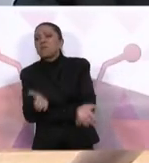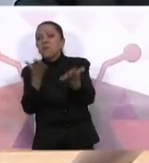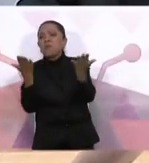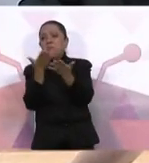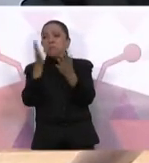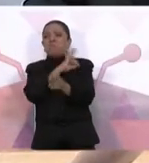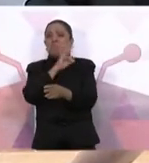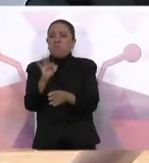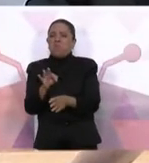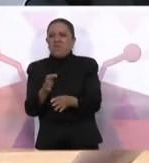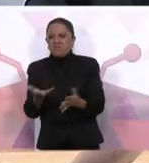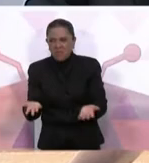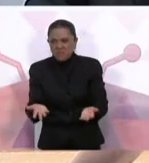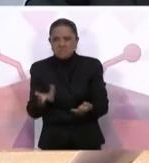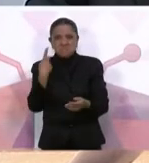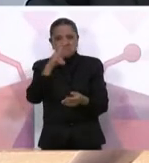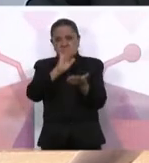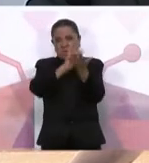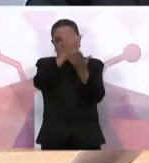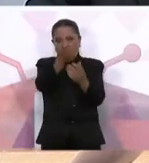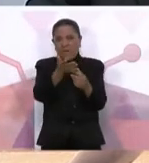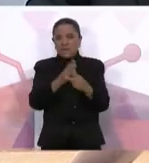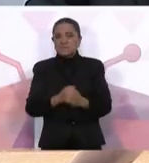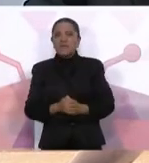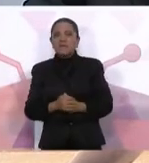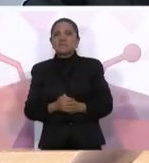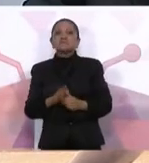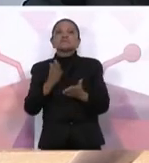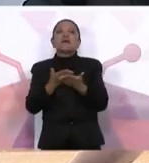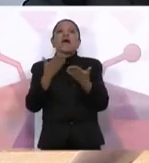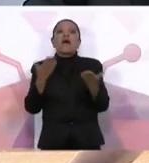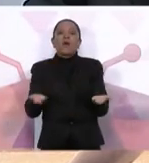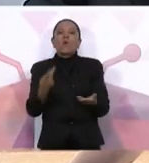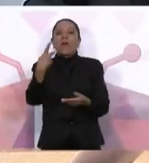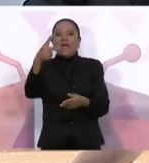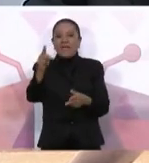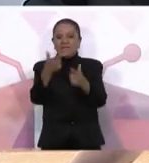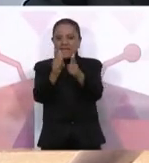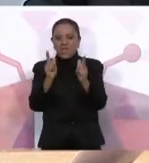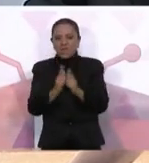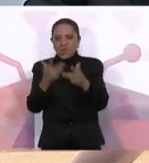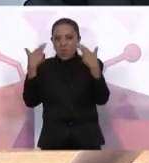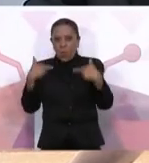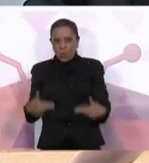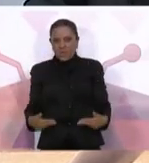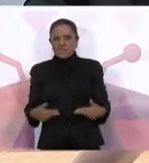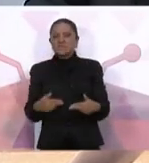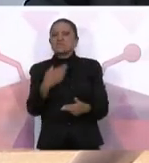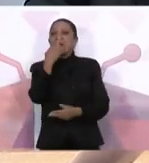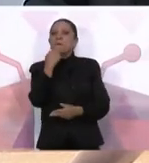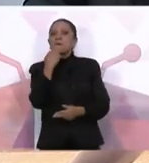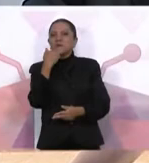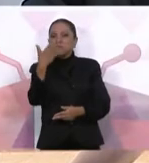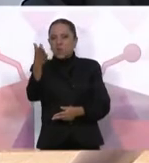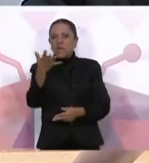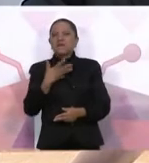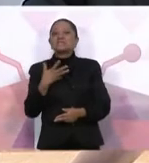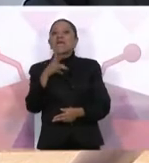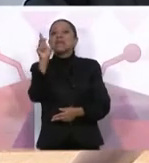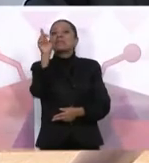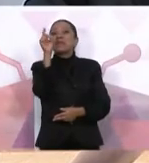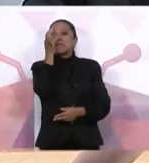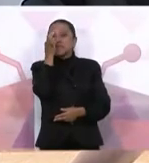vamos con el candidato del partido humanista mario rojas alba quien hasta por 30 segundos plantear una pregunta directa